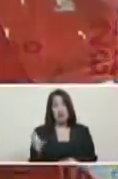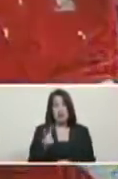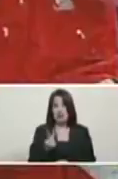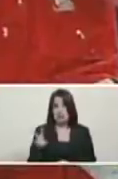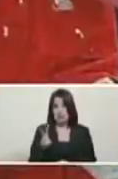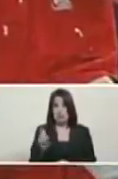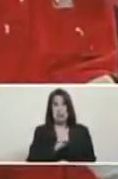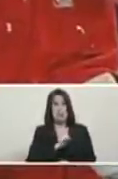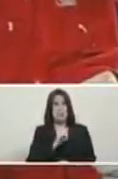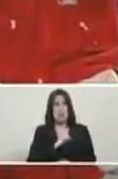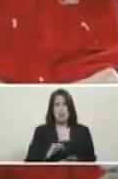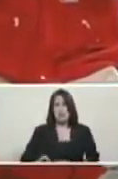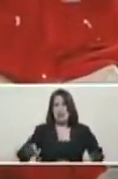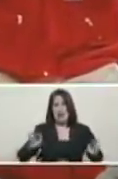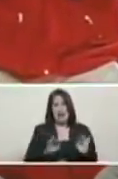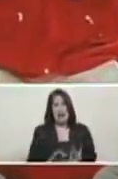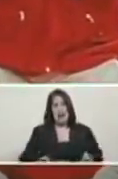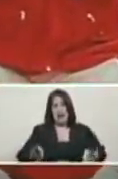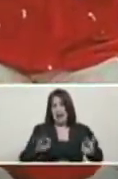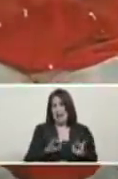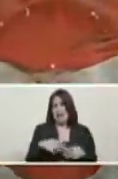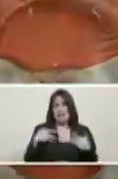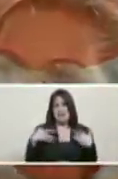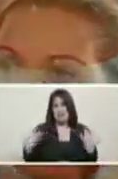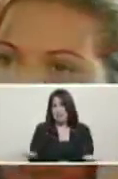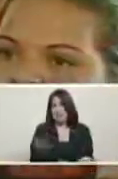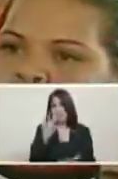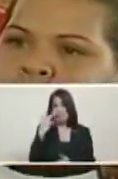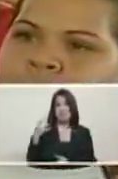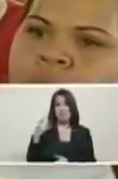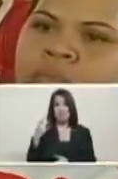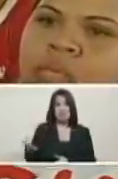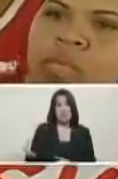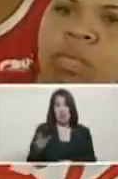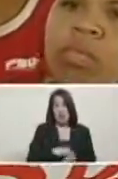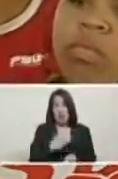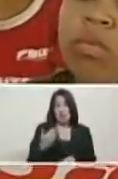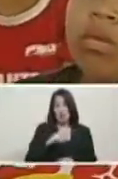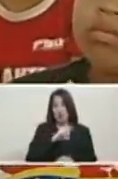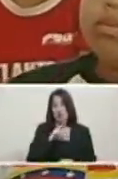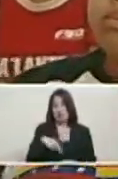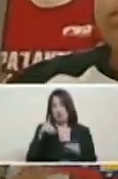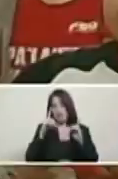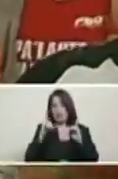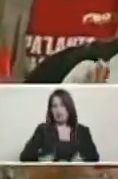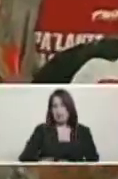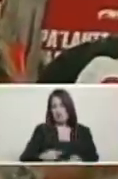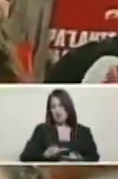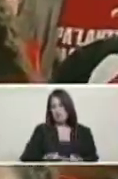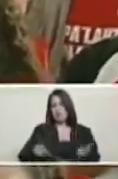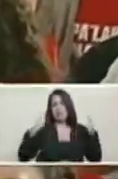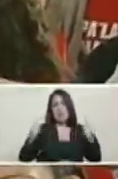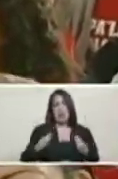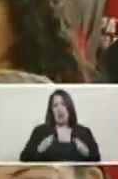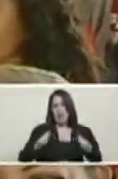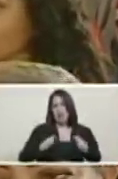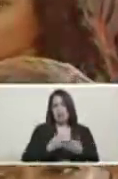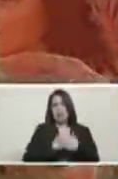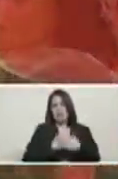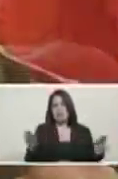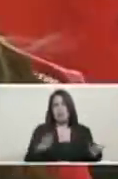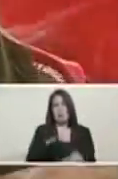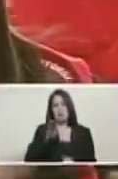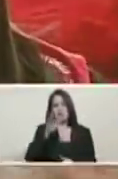intimida nada, absolutamente nada, porque estamos decididos a dar nuestra vida por el futuro